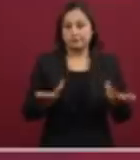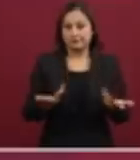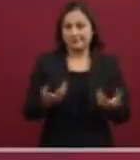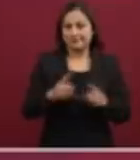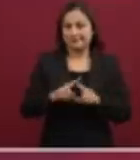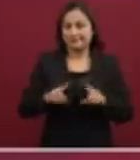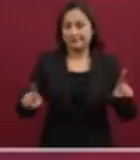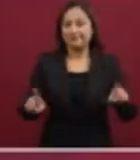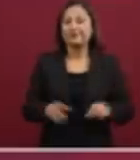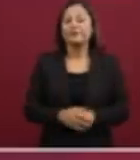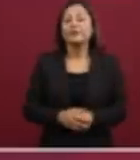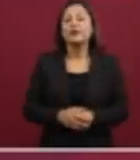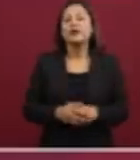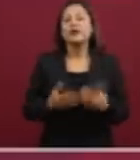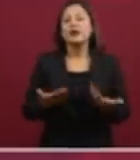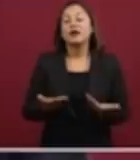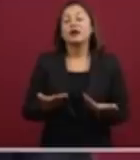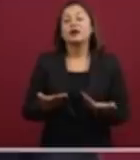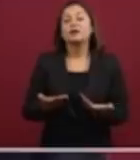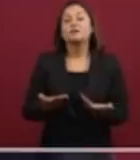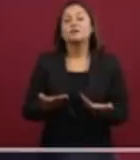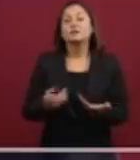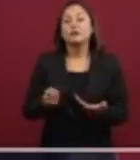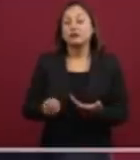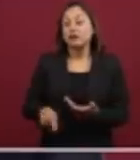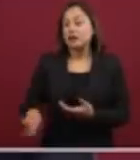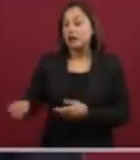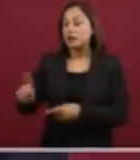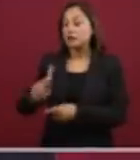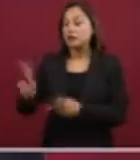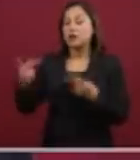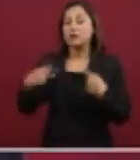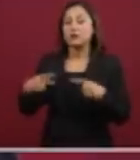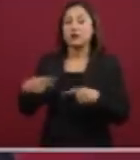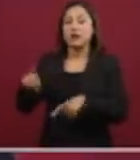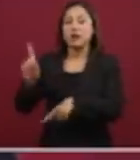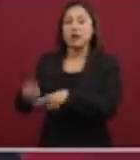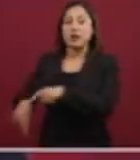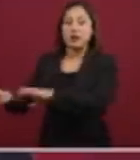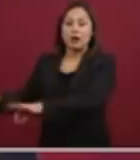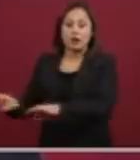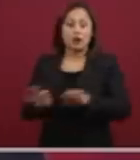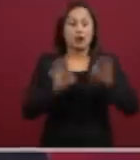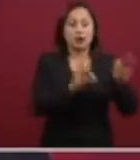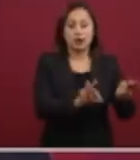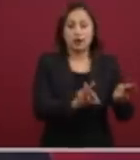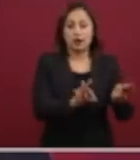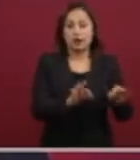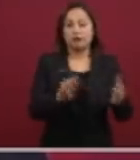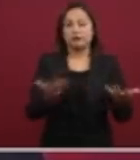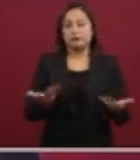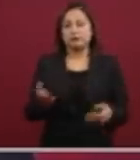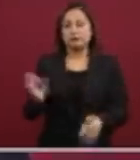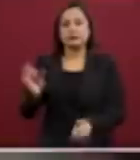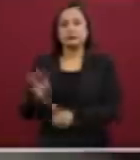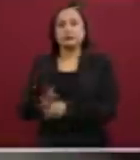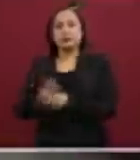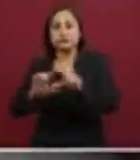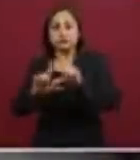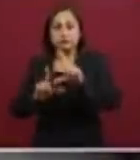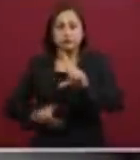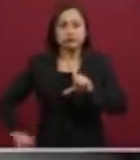su función de defensa del territorio, de las